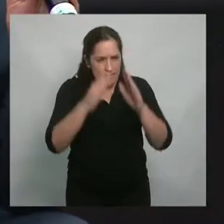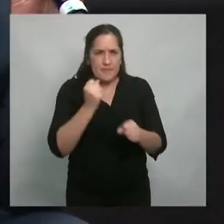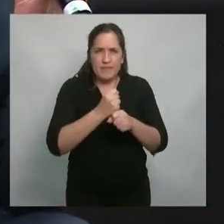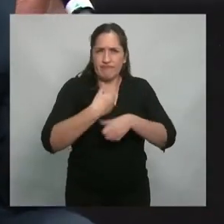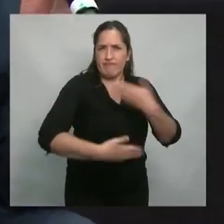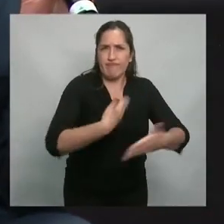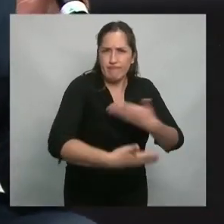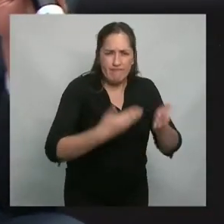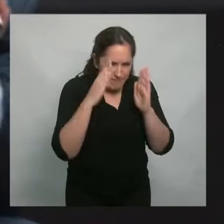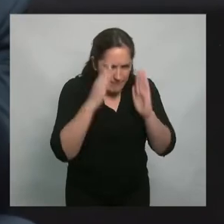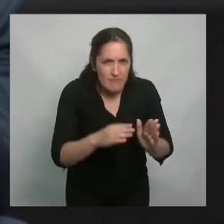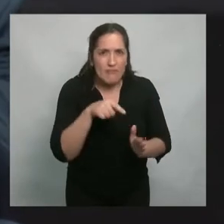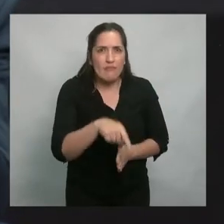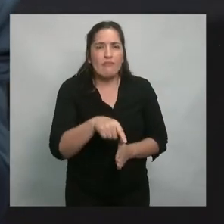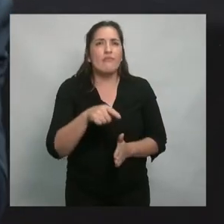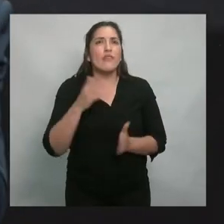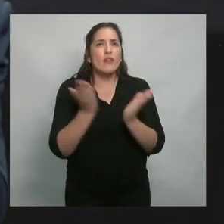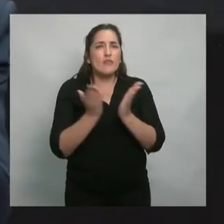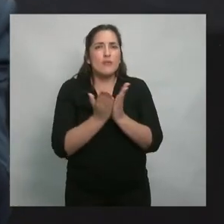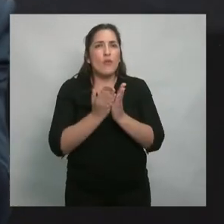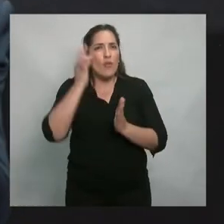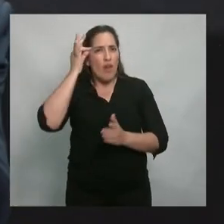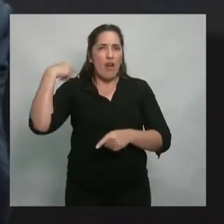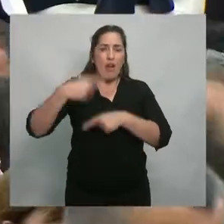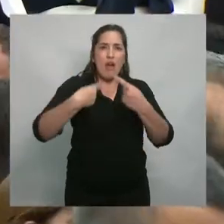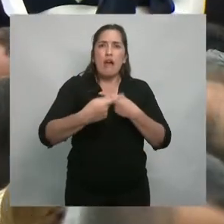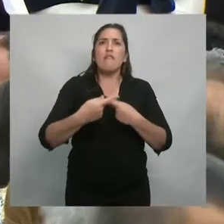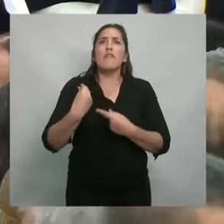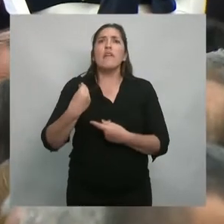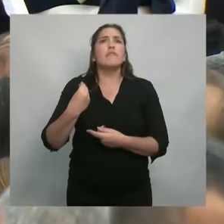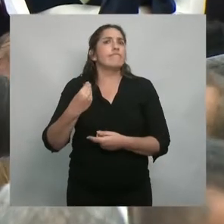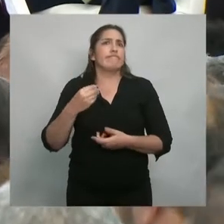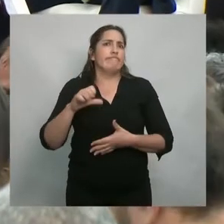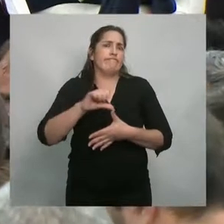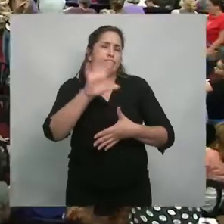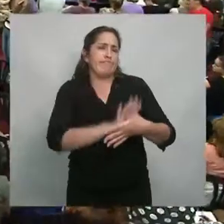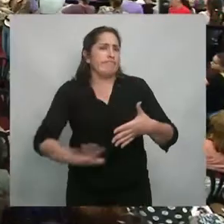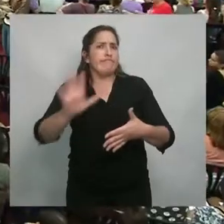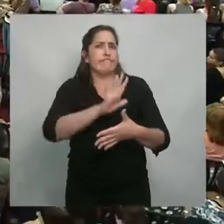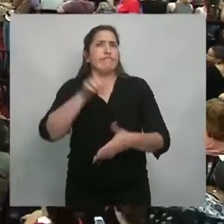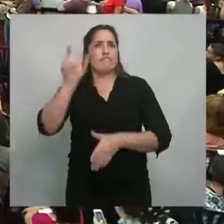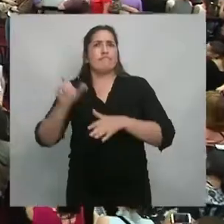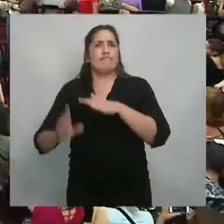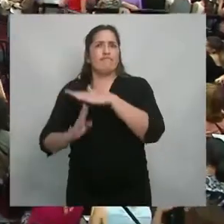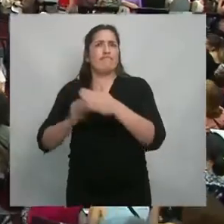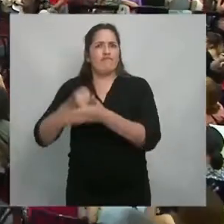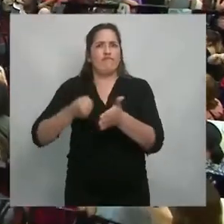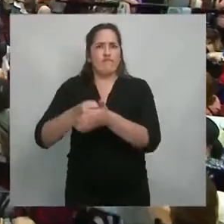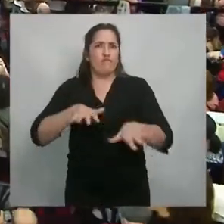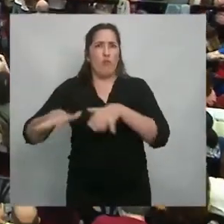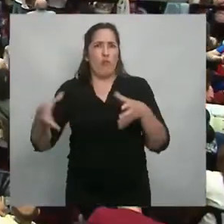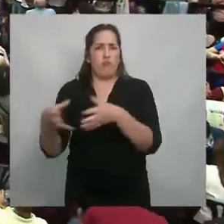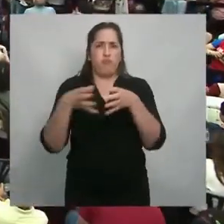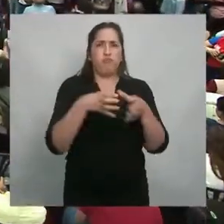desarrollar los estudios afro-latinoamericanos, trabajamos con activistas de todo el continente. De manera que